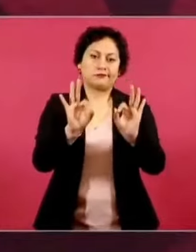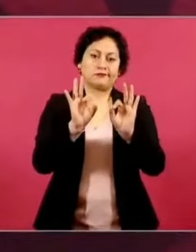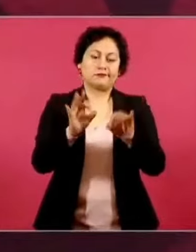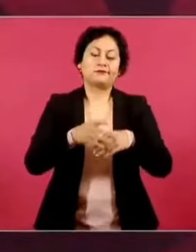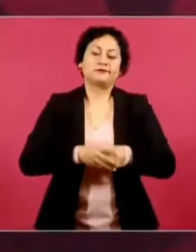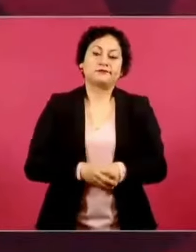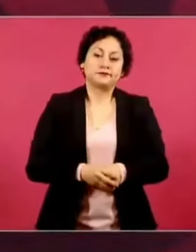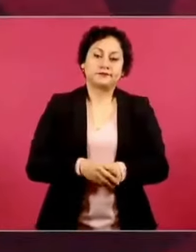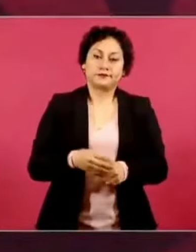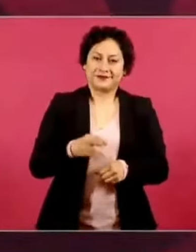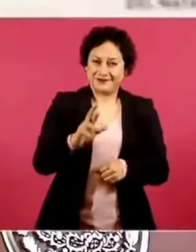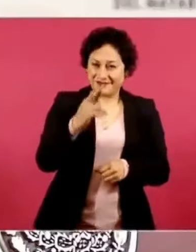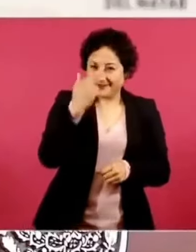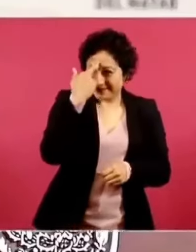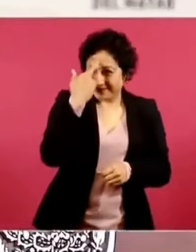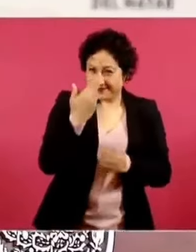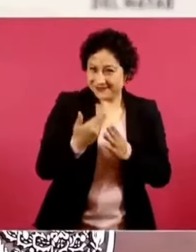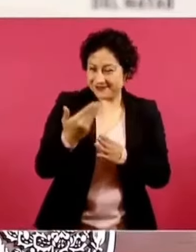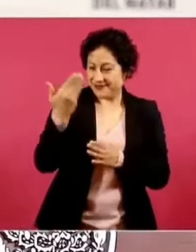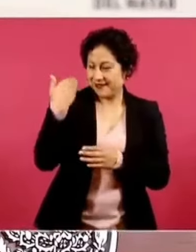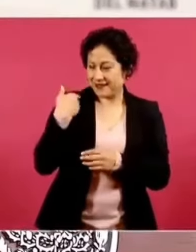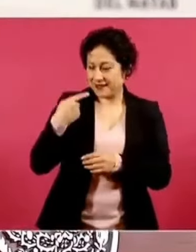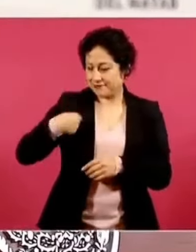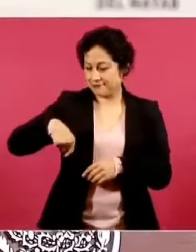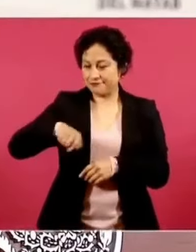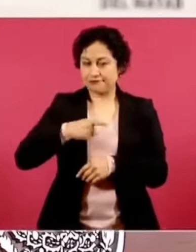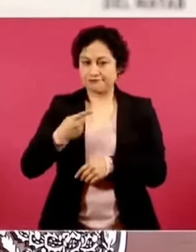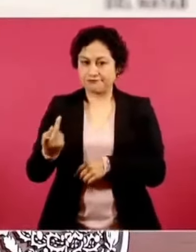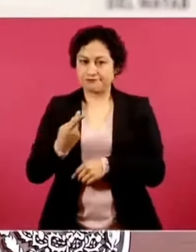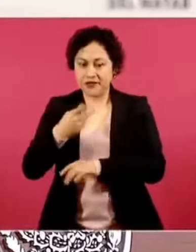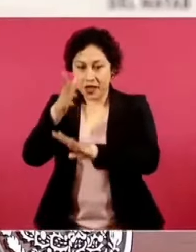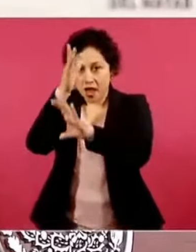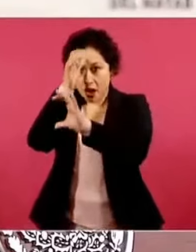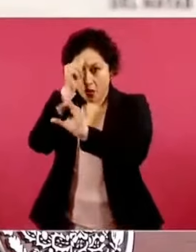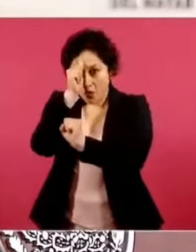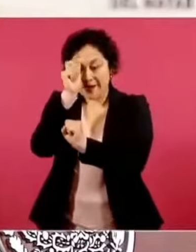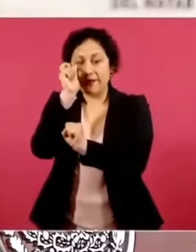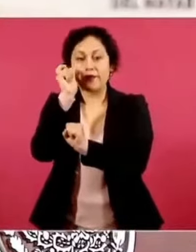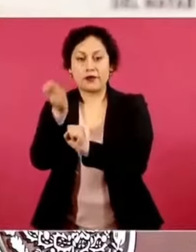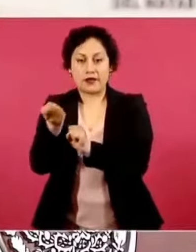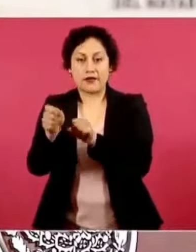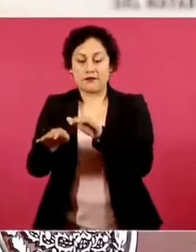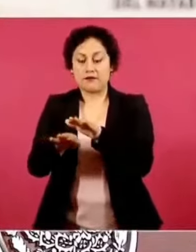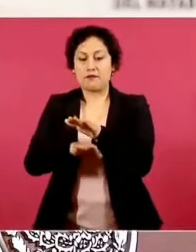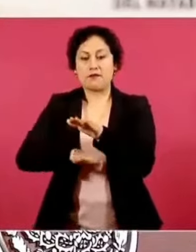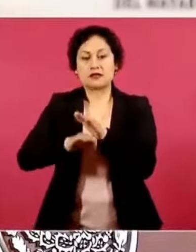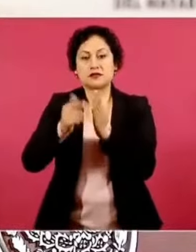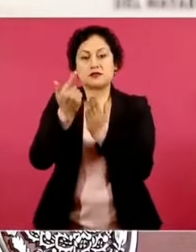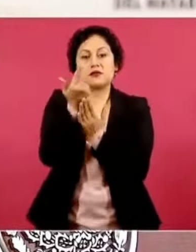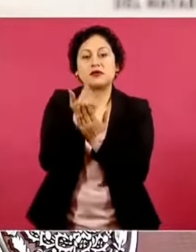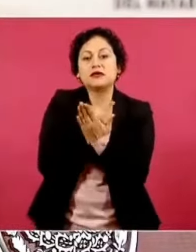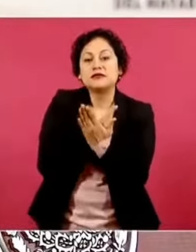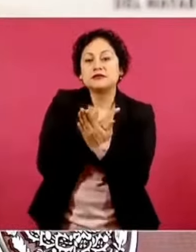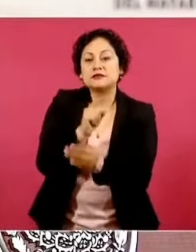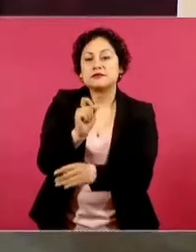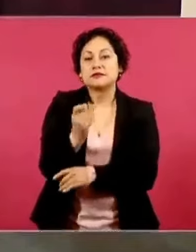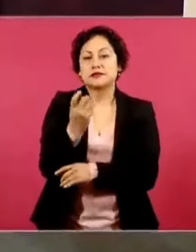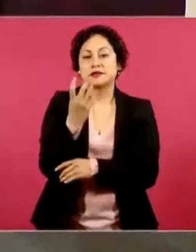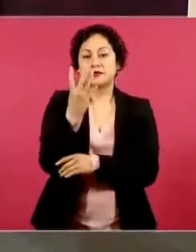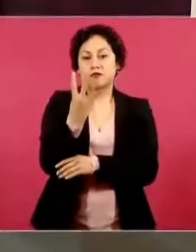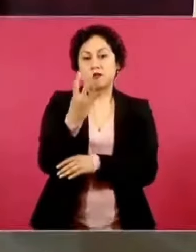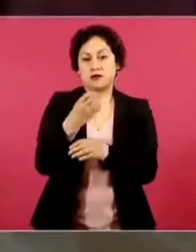canasta básica de 24 24 productos 109